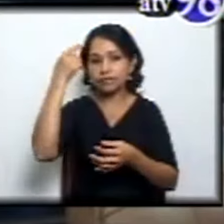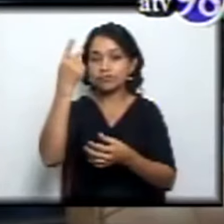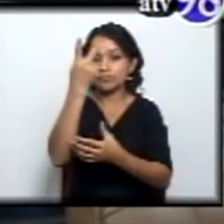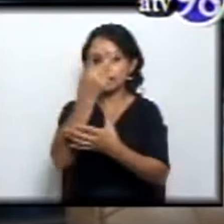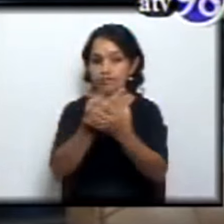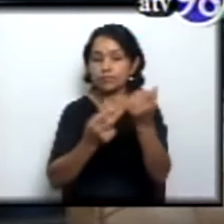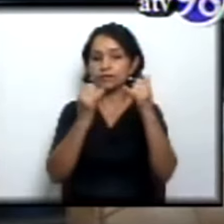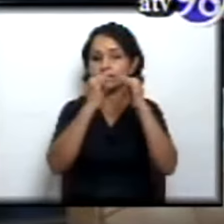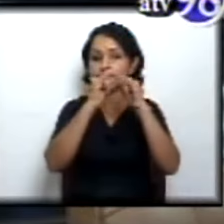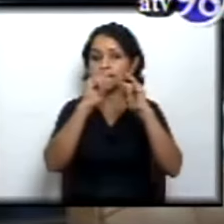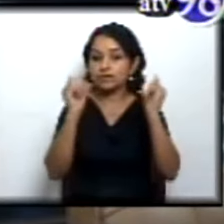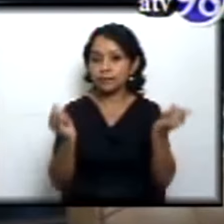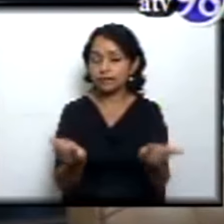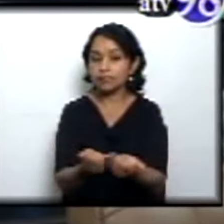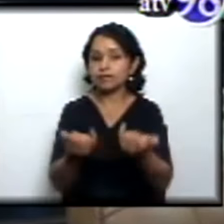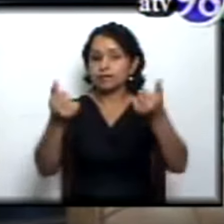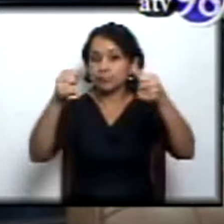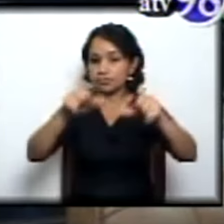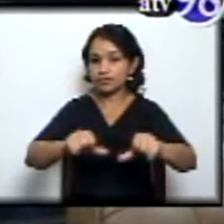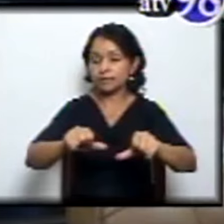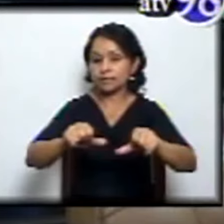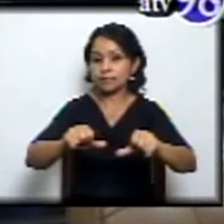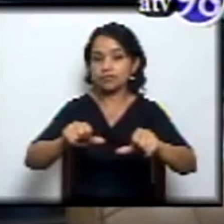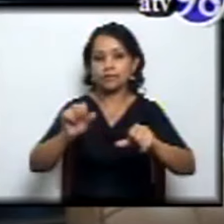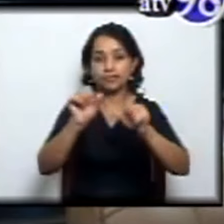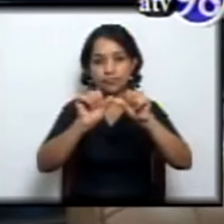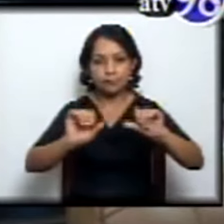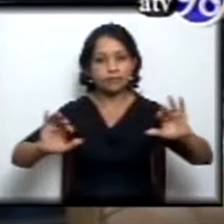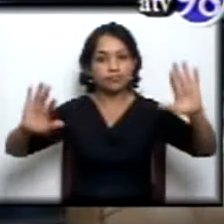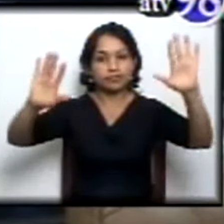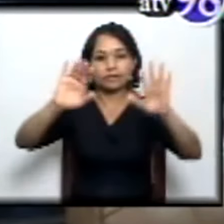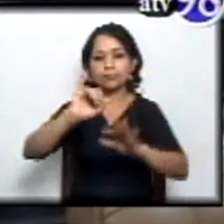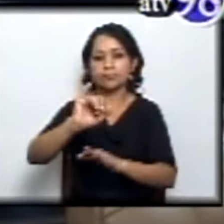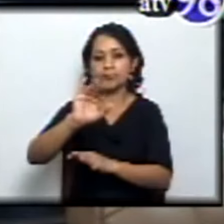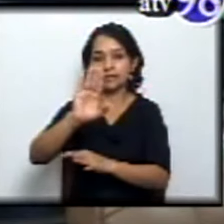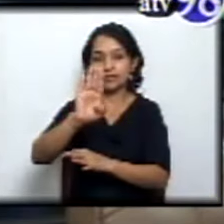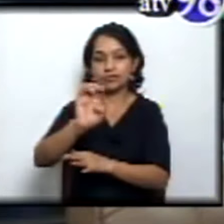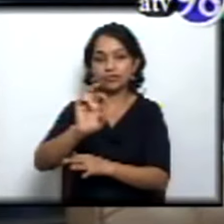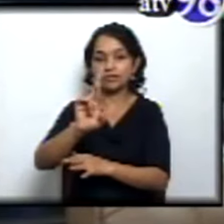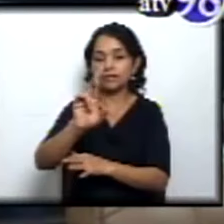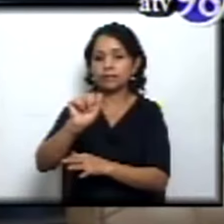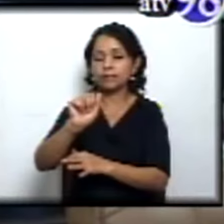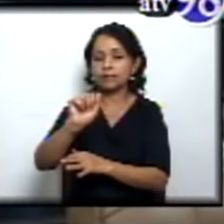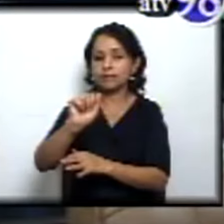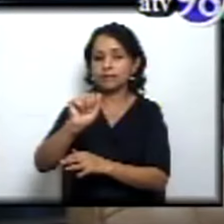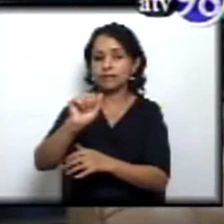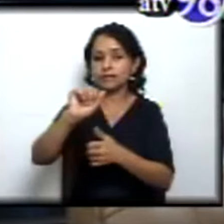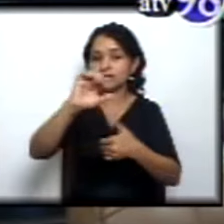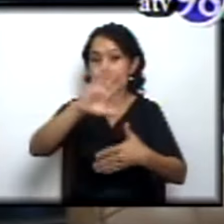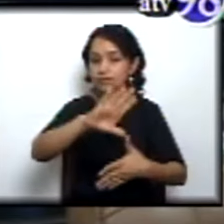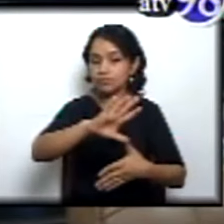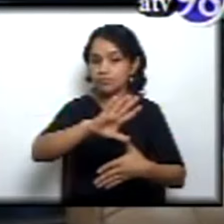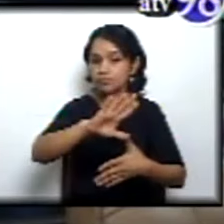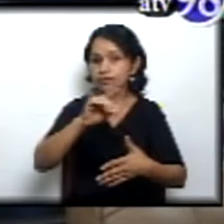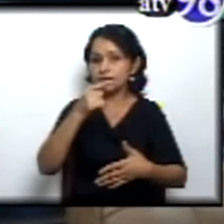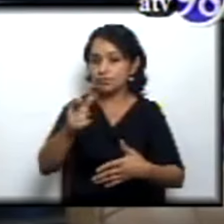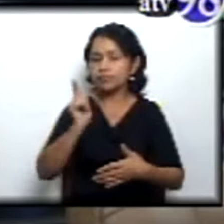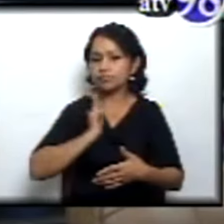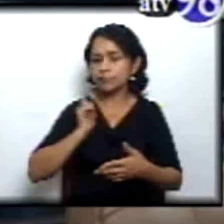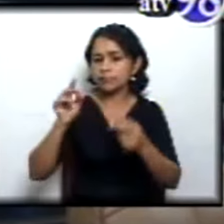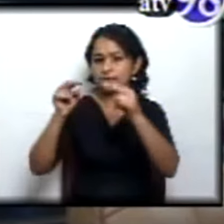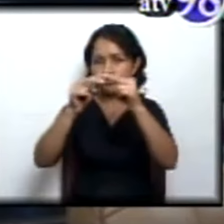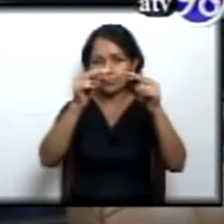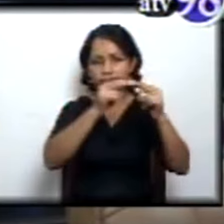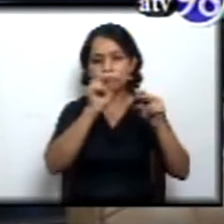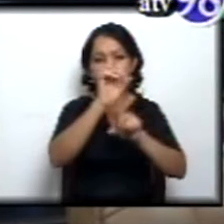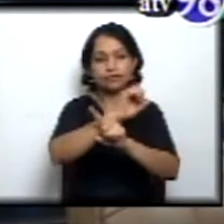tratados internacionales. Y la Convención Iberoamericana de Derechos de la Juventud está en conexión